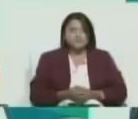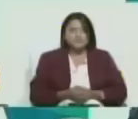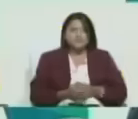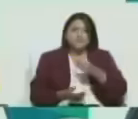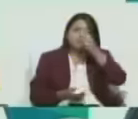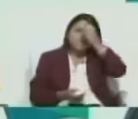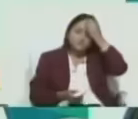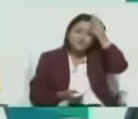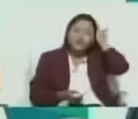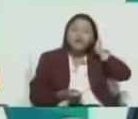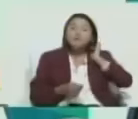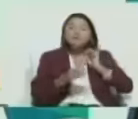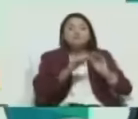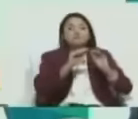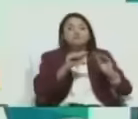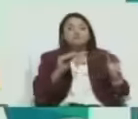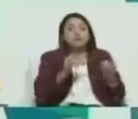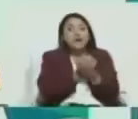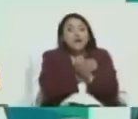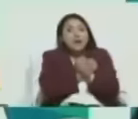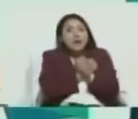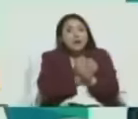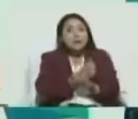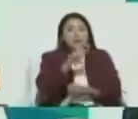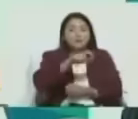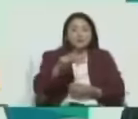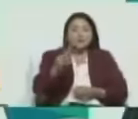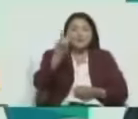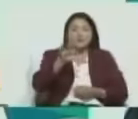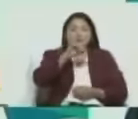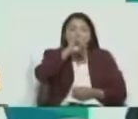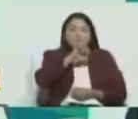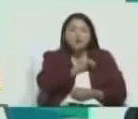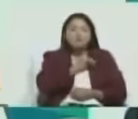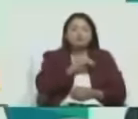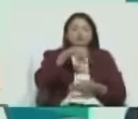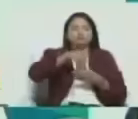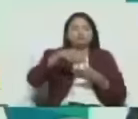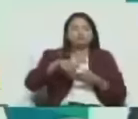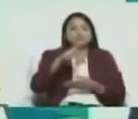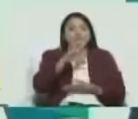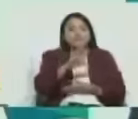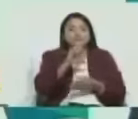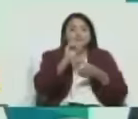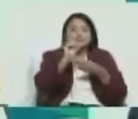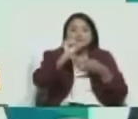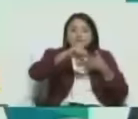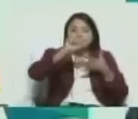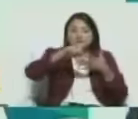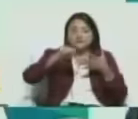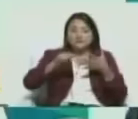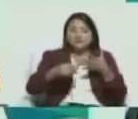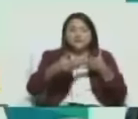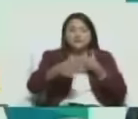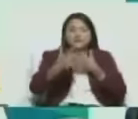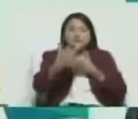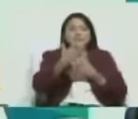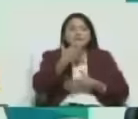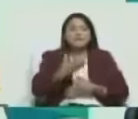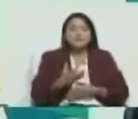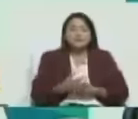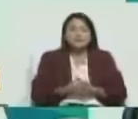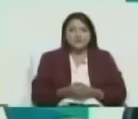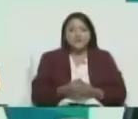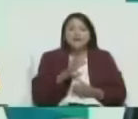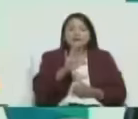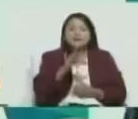amor, a todos esos venezolanos patriotas a unirse en esta campaña y salir a votar 5 veces sí el próximo 3 de diciembre. Es